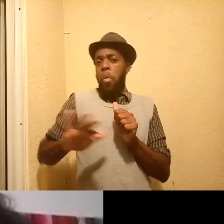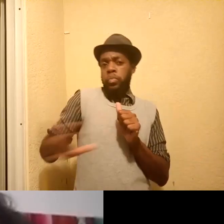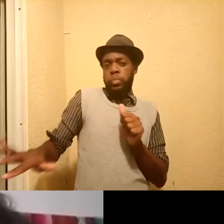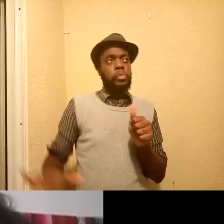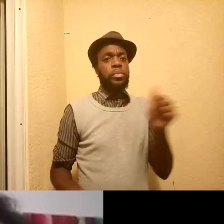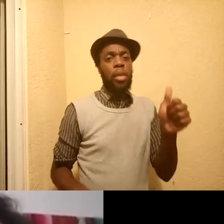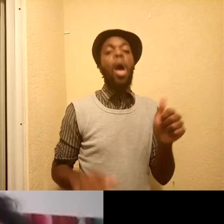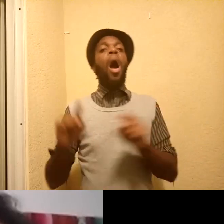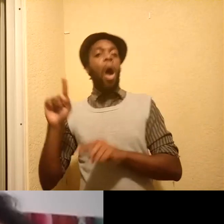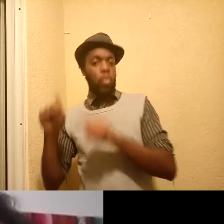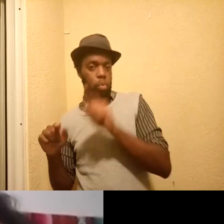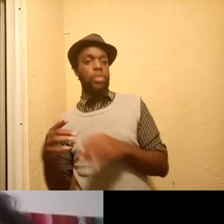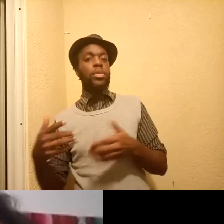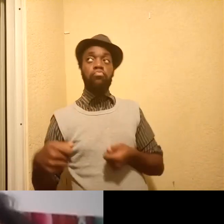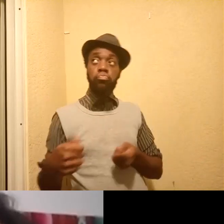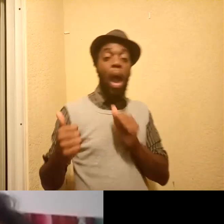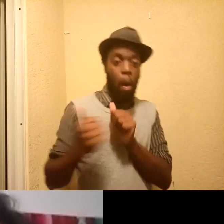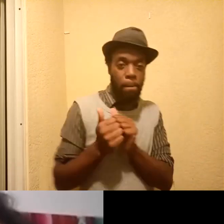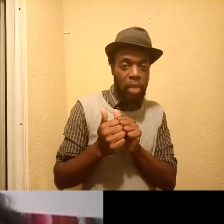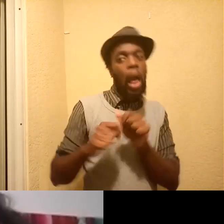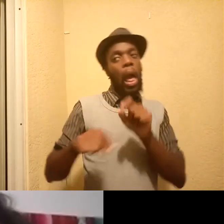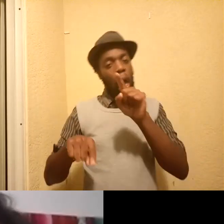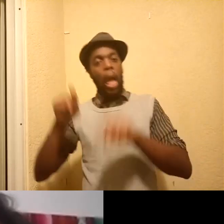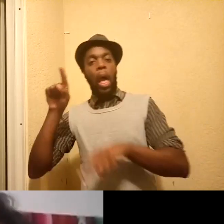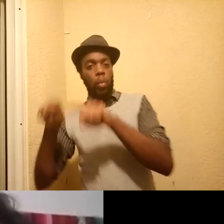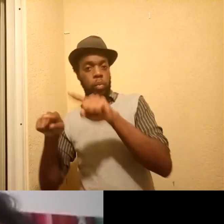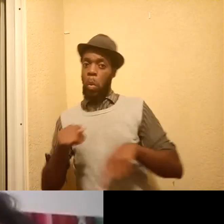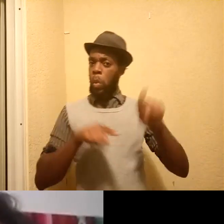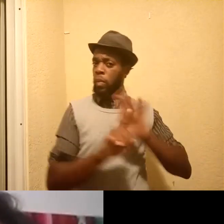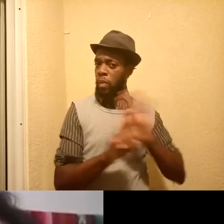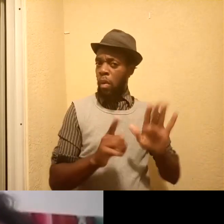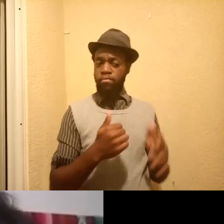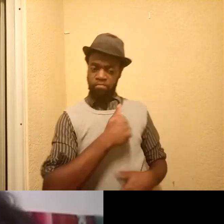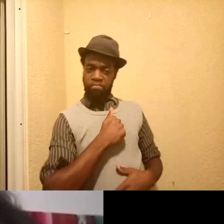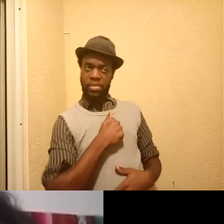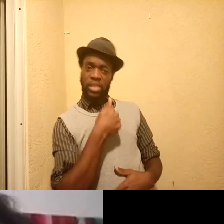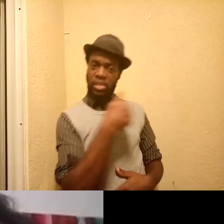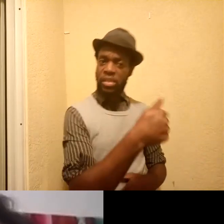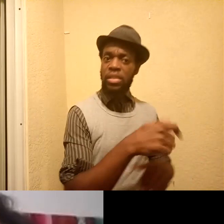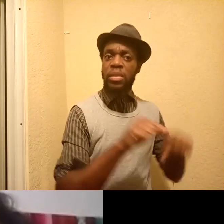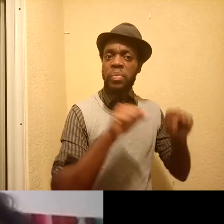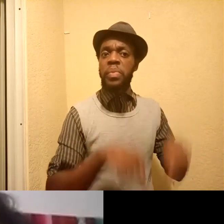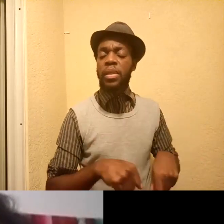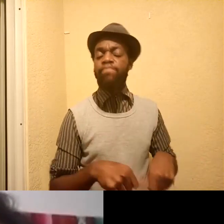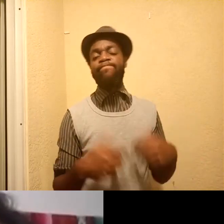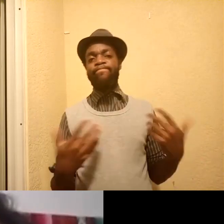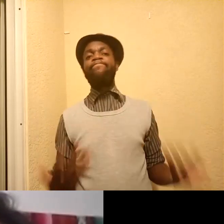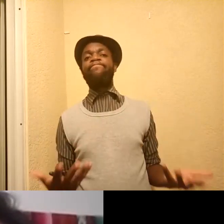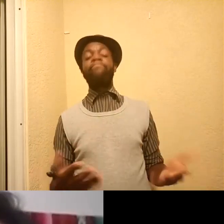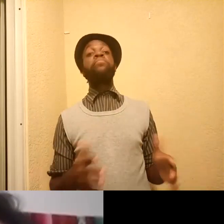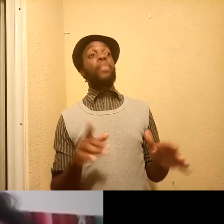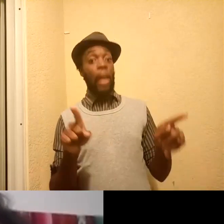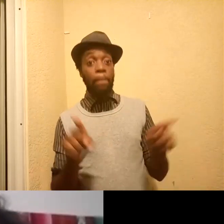Dentro de ello estamos también la importancia de la interpretación de lengua de señas que la